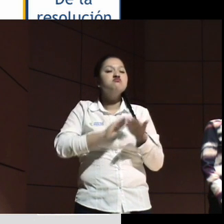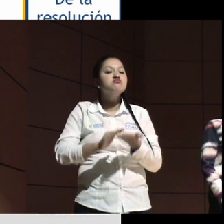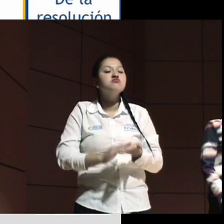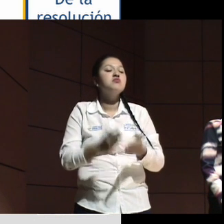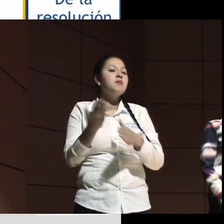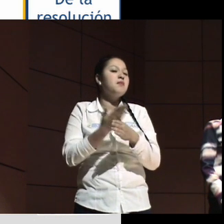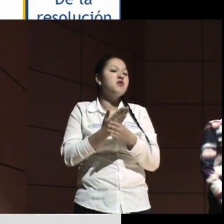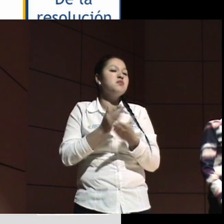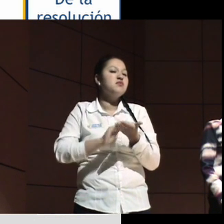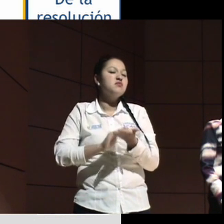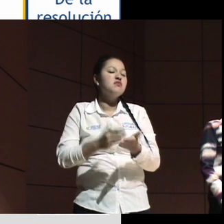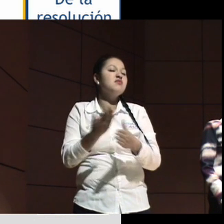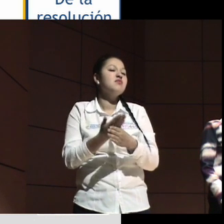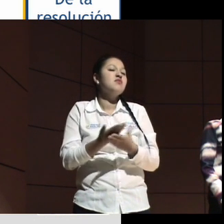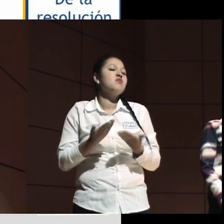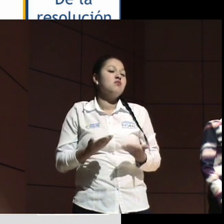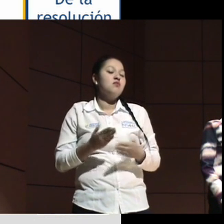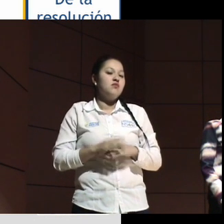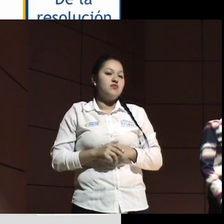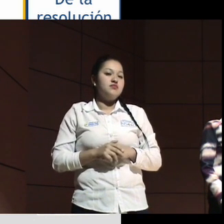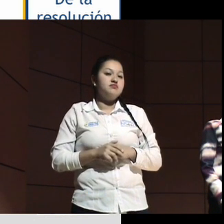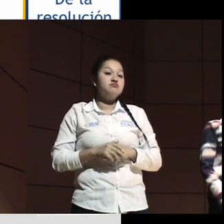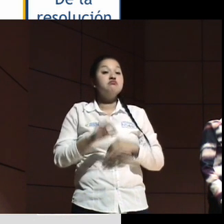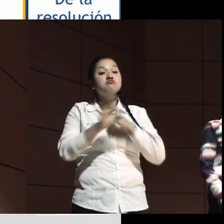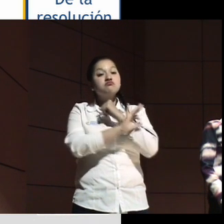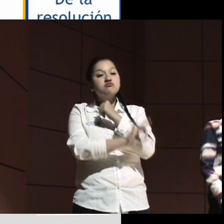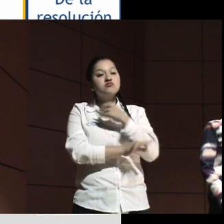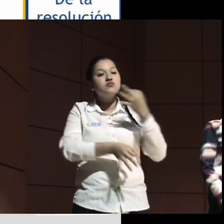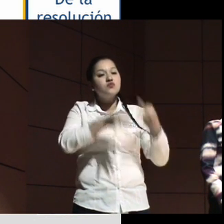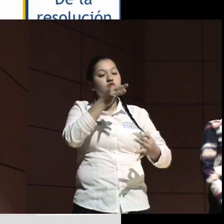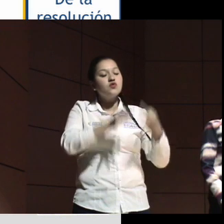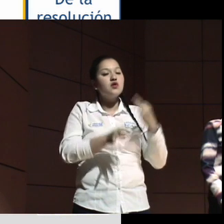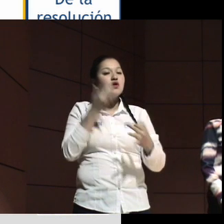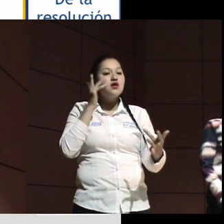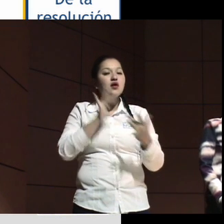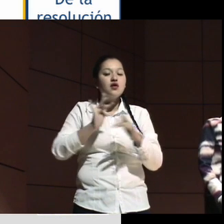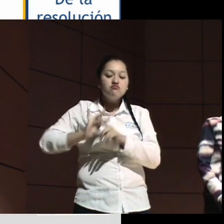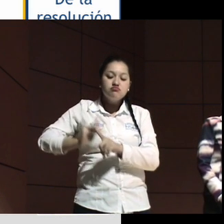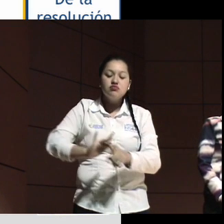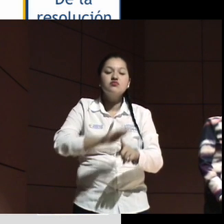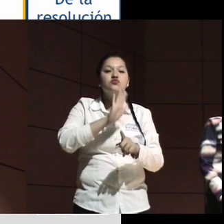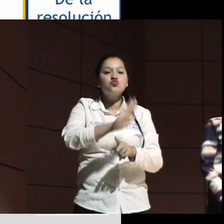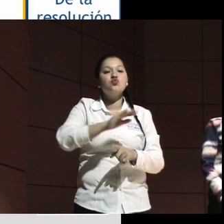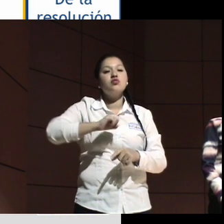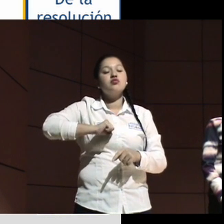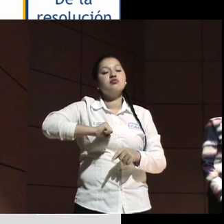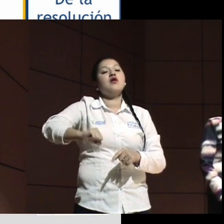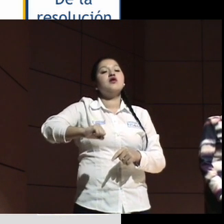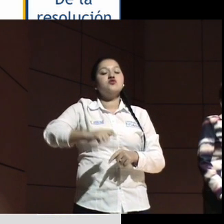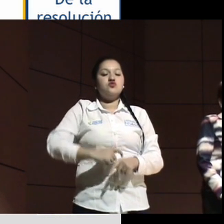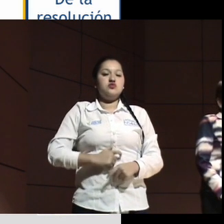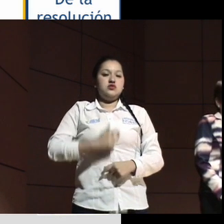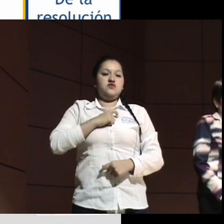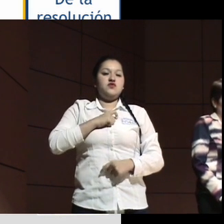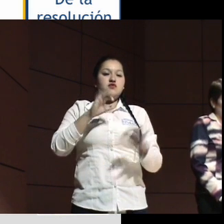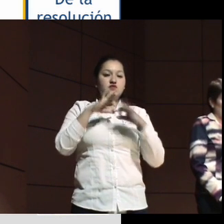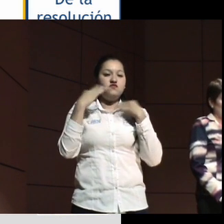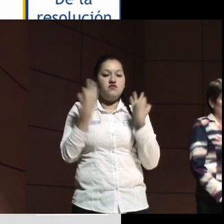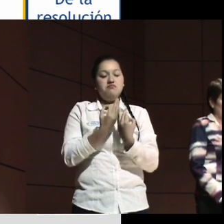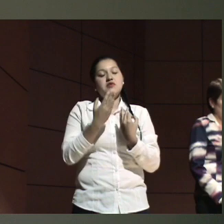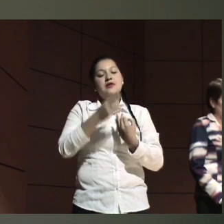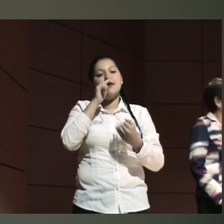o de resolución de conflictos la psicología jurídica aplicada al derecho civil de familia de infancia y